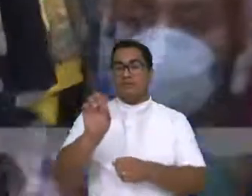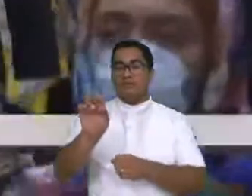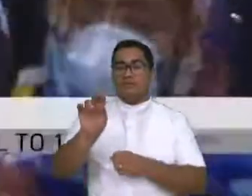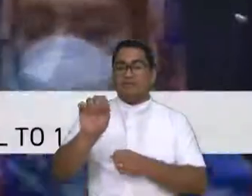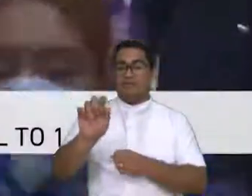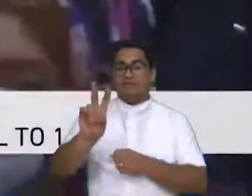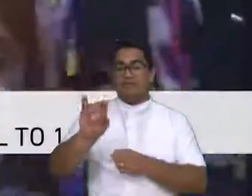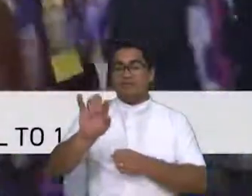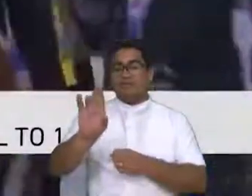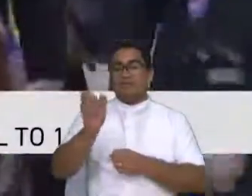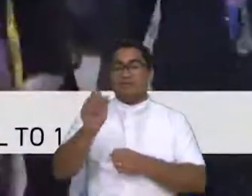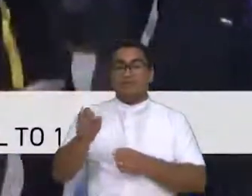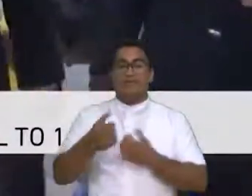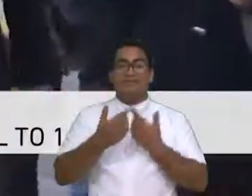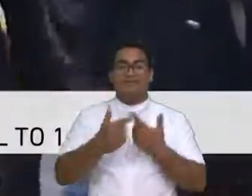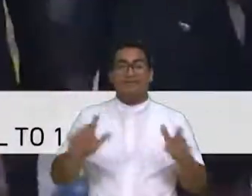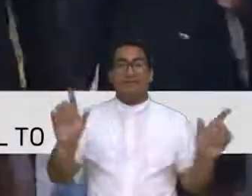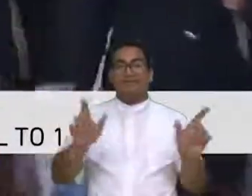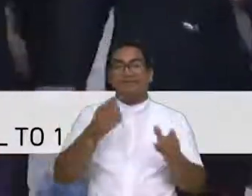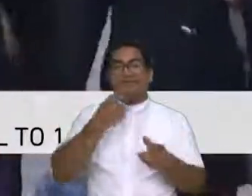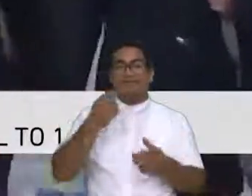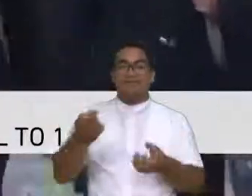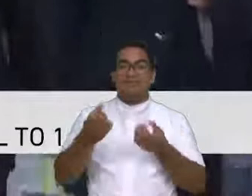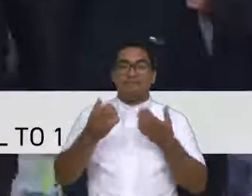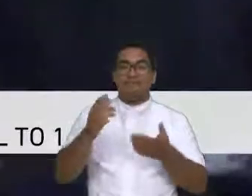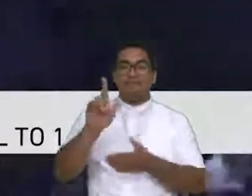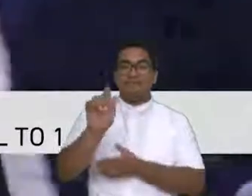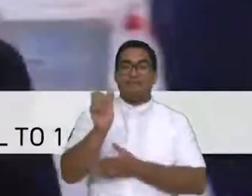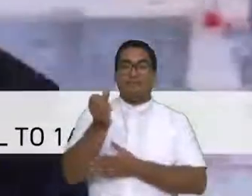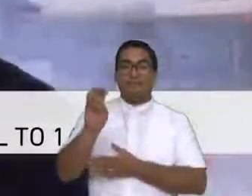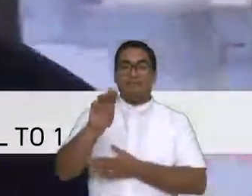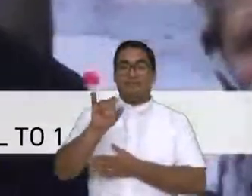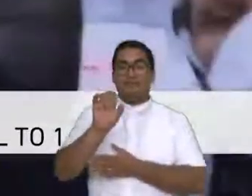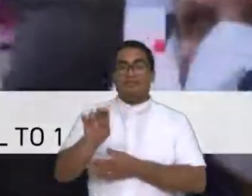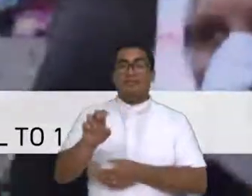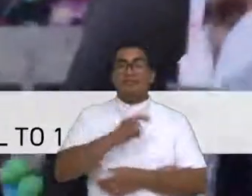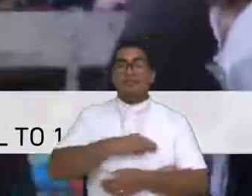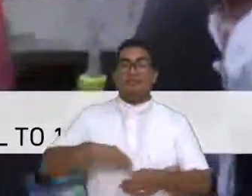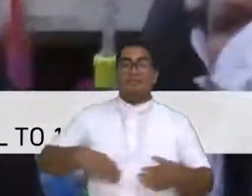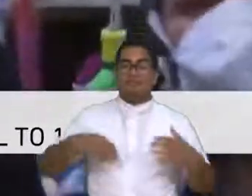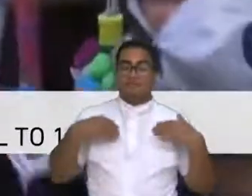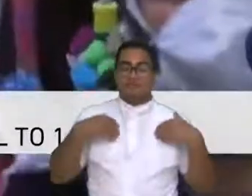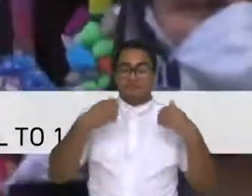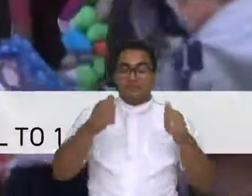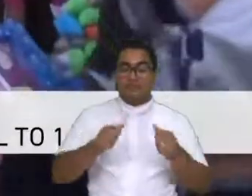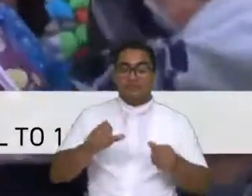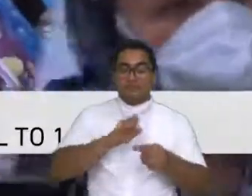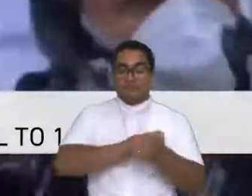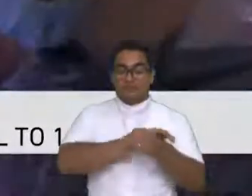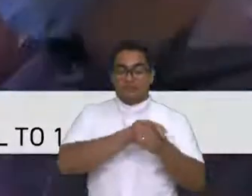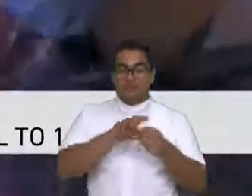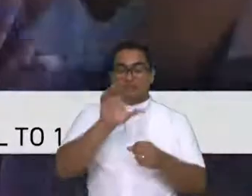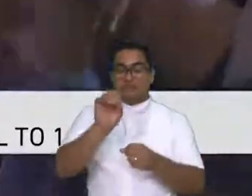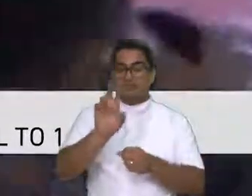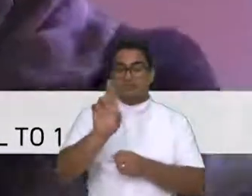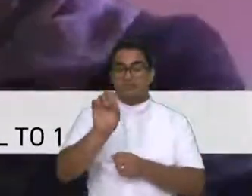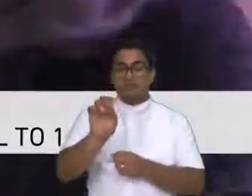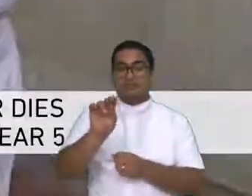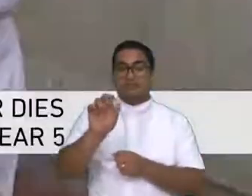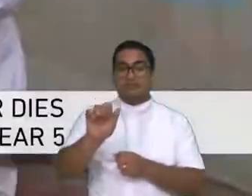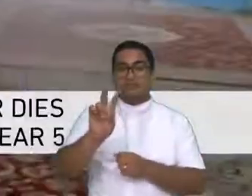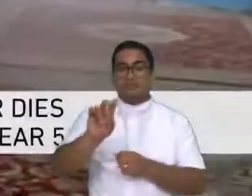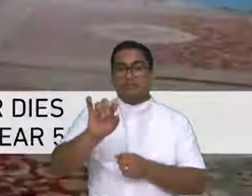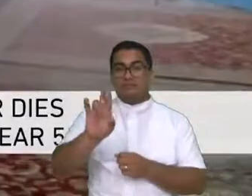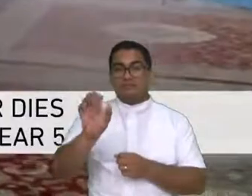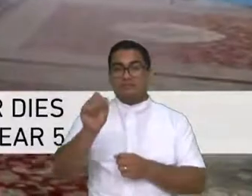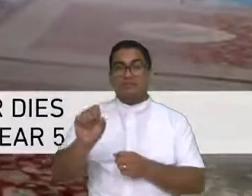República Islámica, informó la agencia Tasnim. El Ministerio de Salud iraní anunció que el coronavirus ya se cobró la vida de